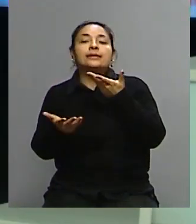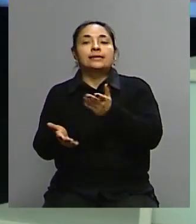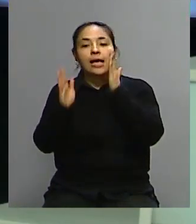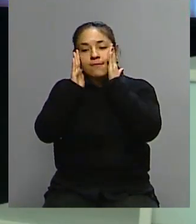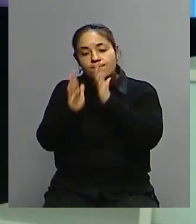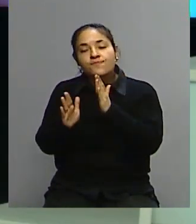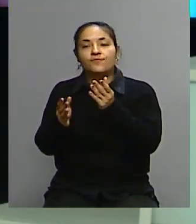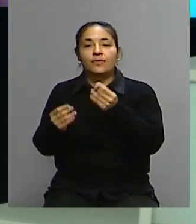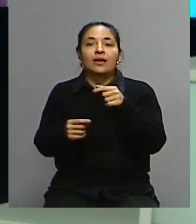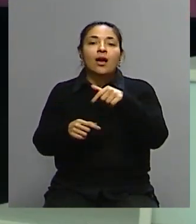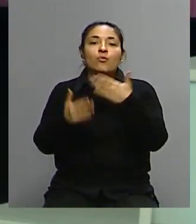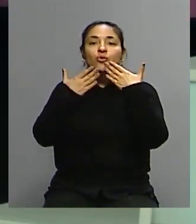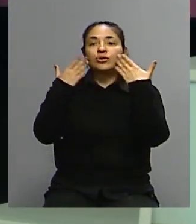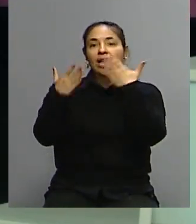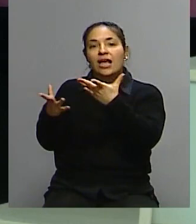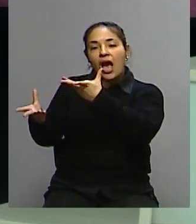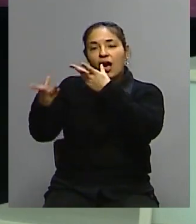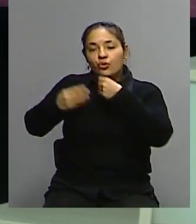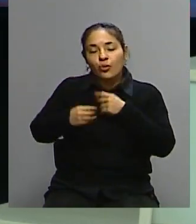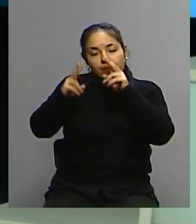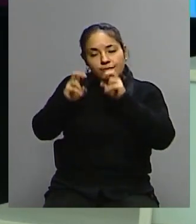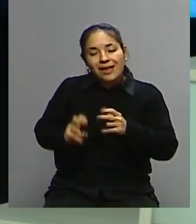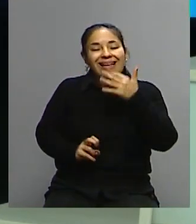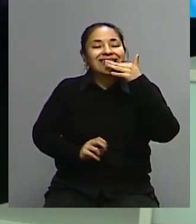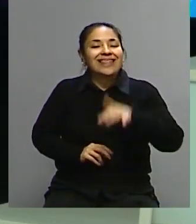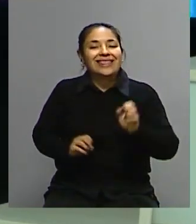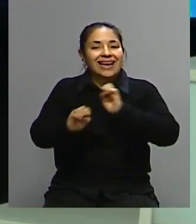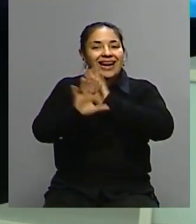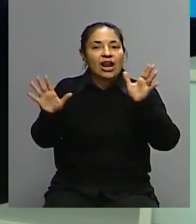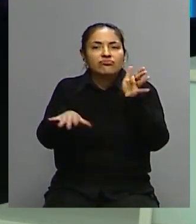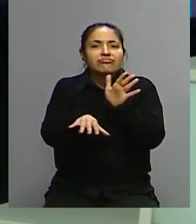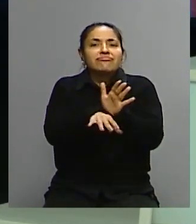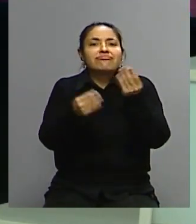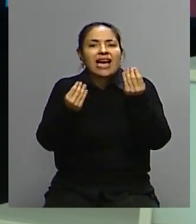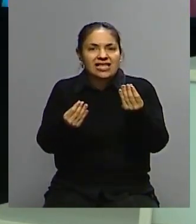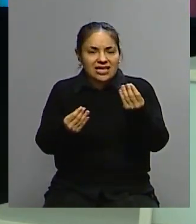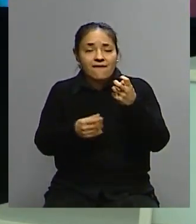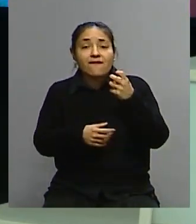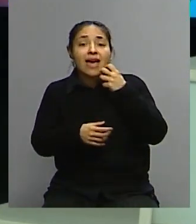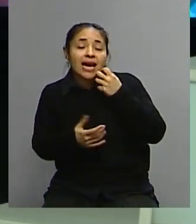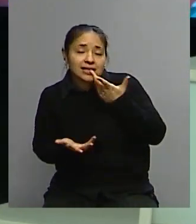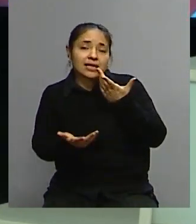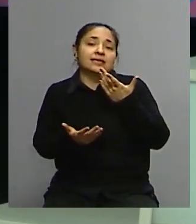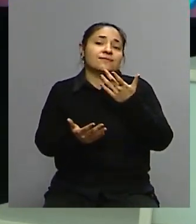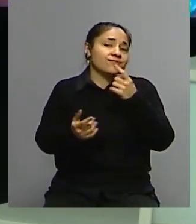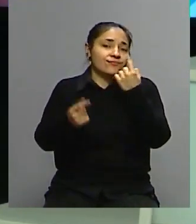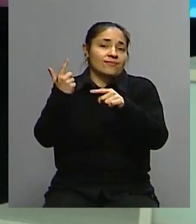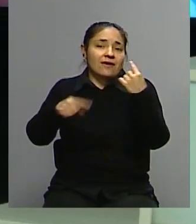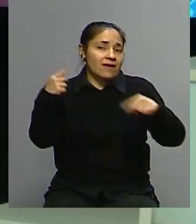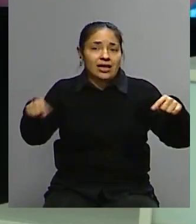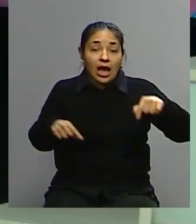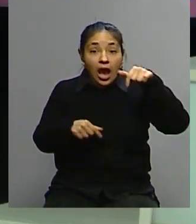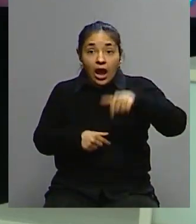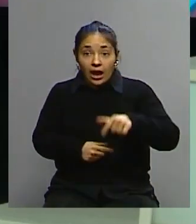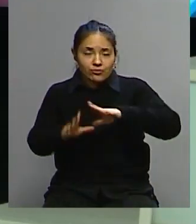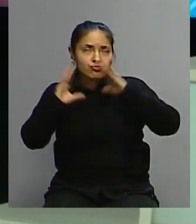sobre todo que les haya ayudado a interpretar mejor a qué significa la vejez o las vejeces acá